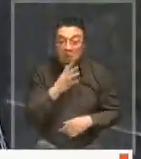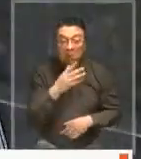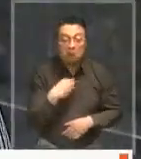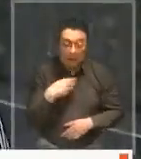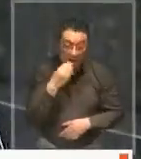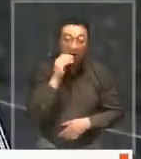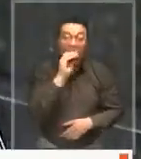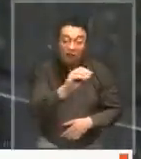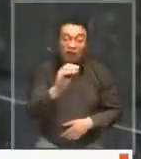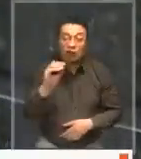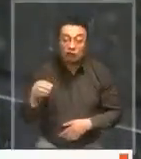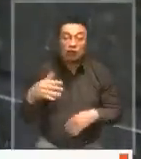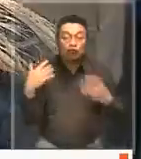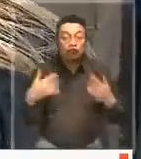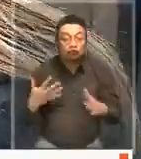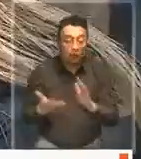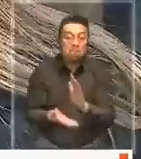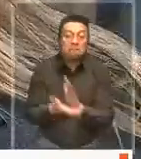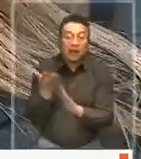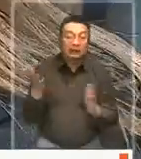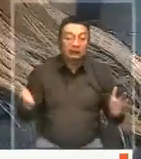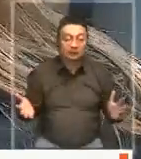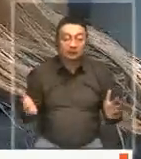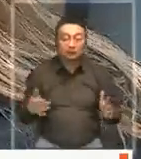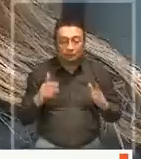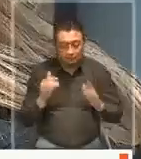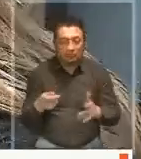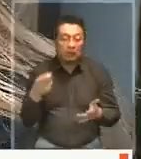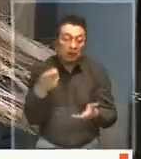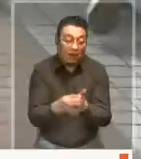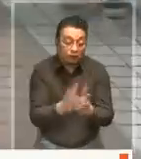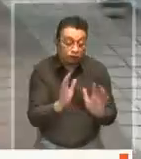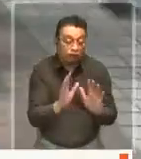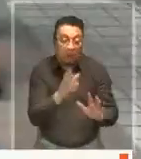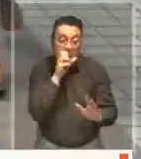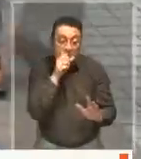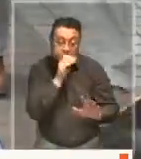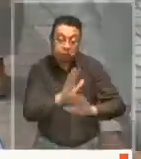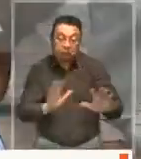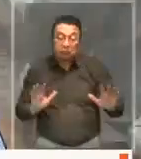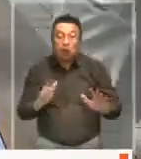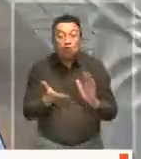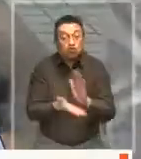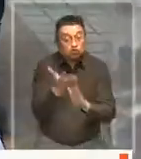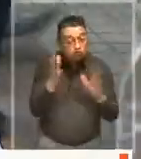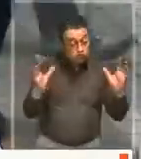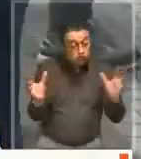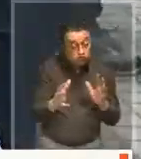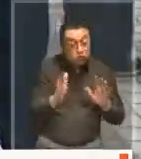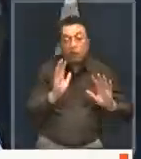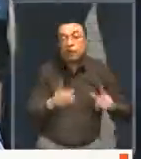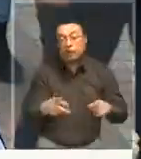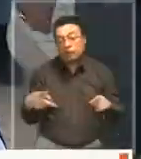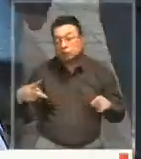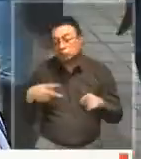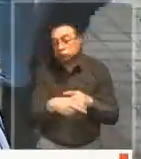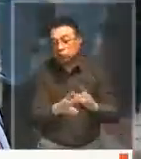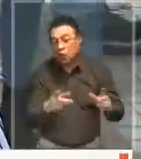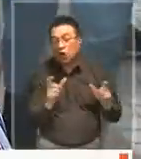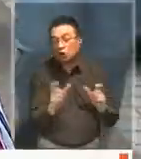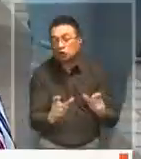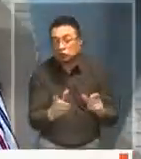entonces Ah me más bueno se pagará hasta donde se pueda mucho uno va a tener que controlarse